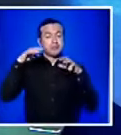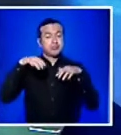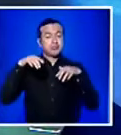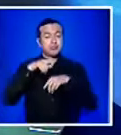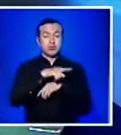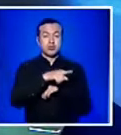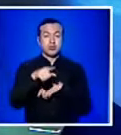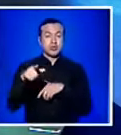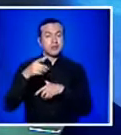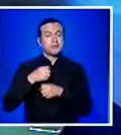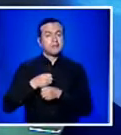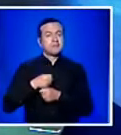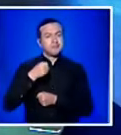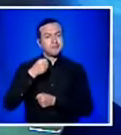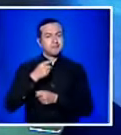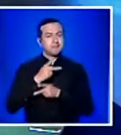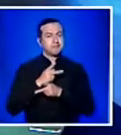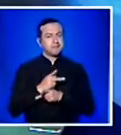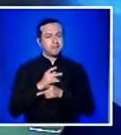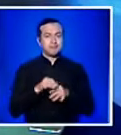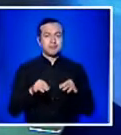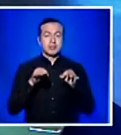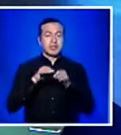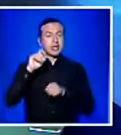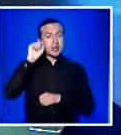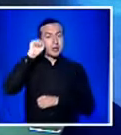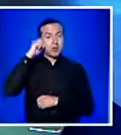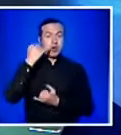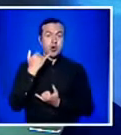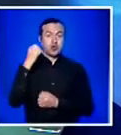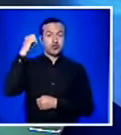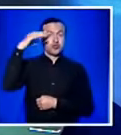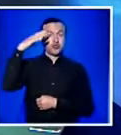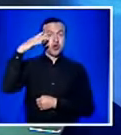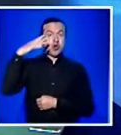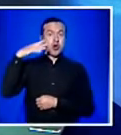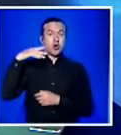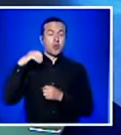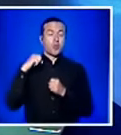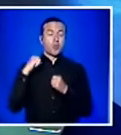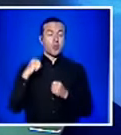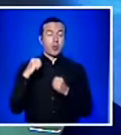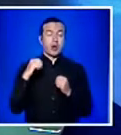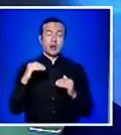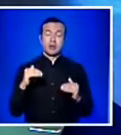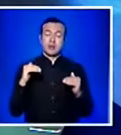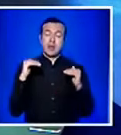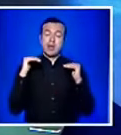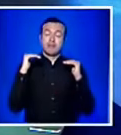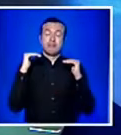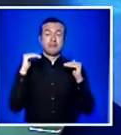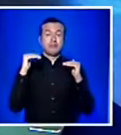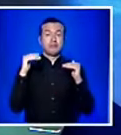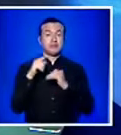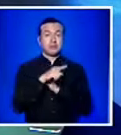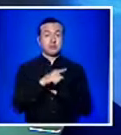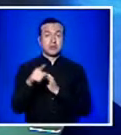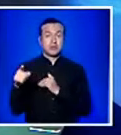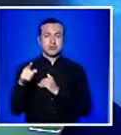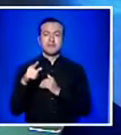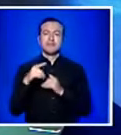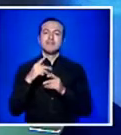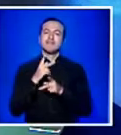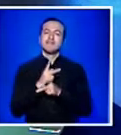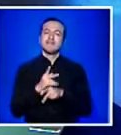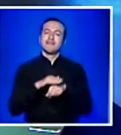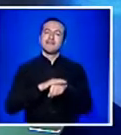salgan preparados y recuerden también que la radiación para este miércoles será extremadamente alta, así que por favor a